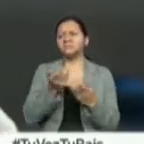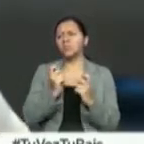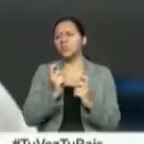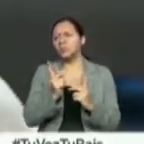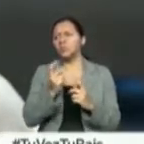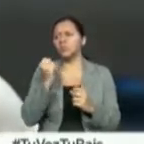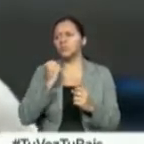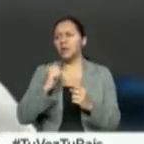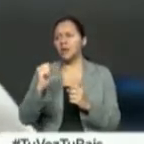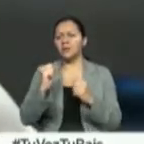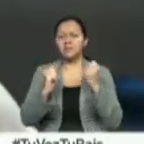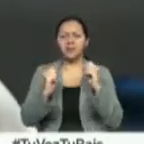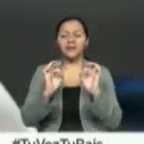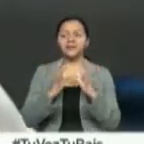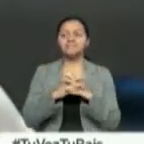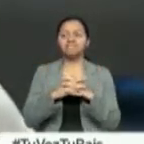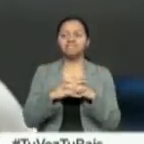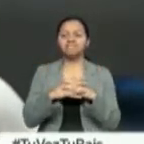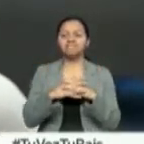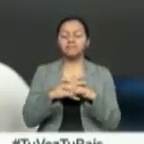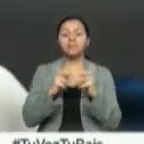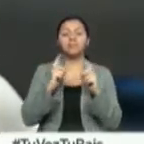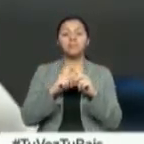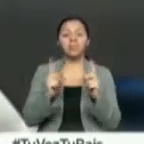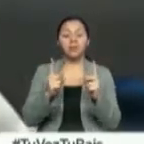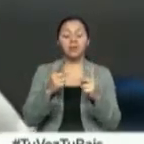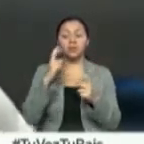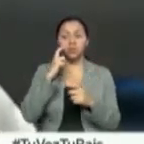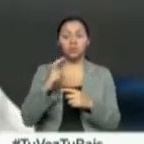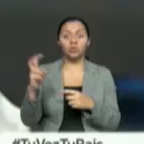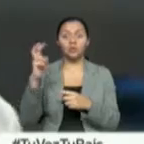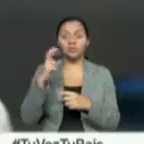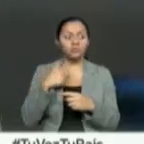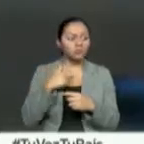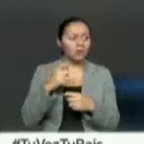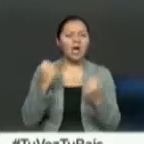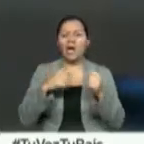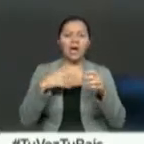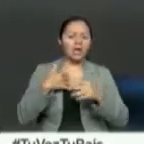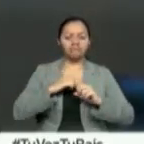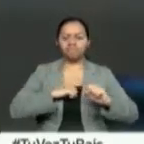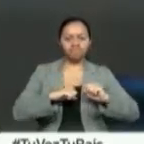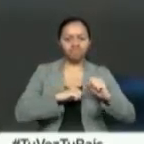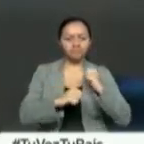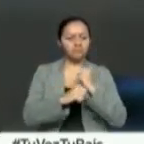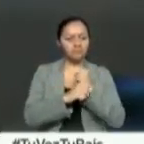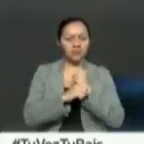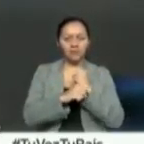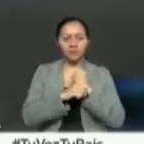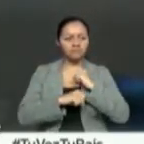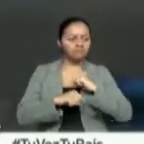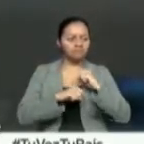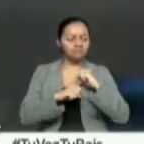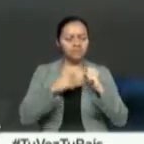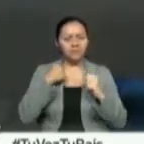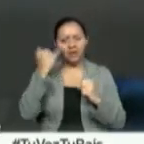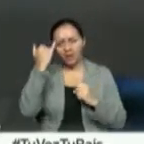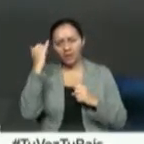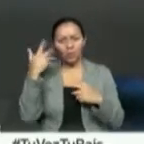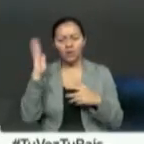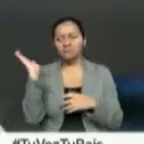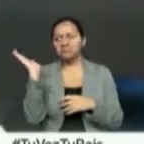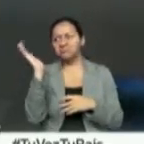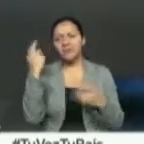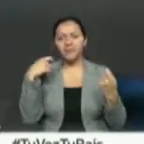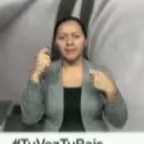oportunidad ni de poder vender una empanada pero que cuando hay turismo pero cuando salen a recorrer las carreteras del país aunque sea